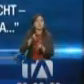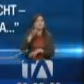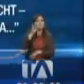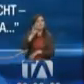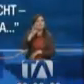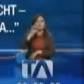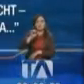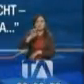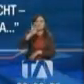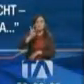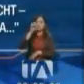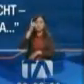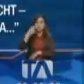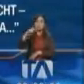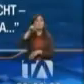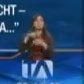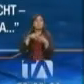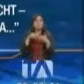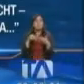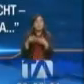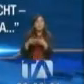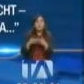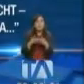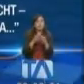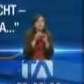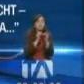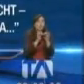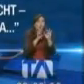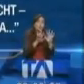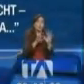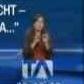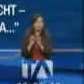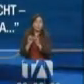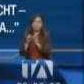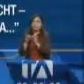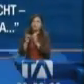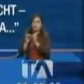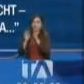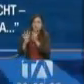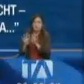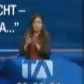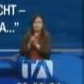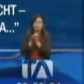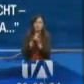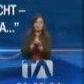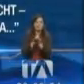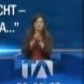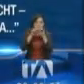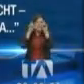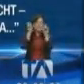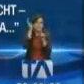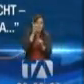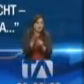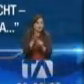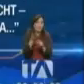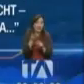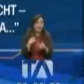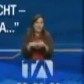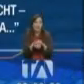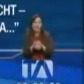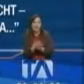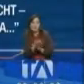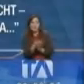de dólares, con base a las adendas 8 y 9, beneficiando al consorcio Odebrecht-Alstom, en perjuicio